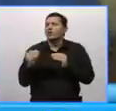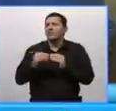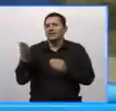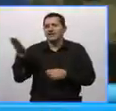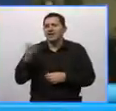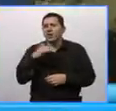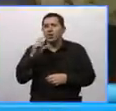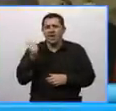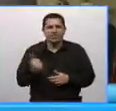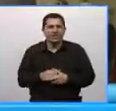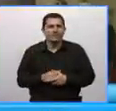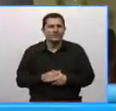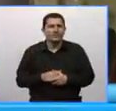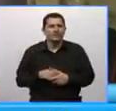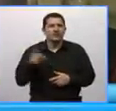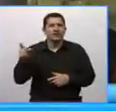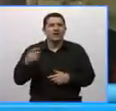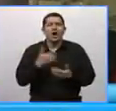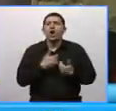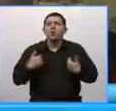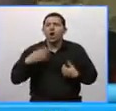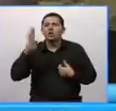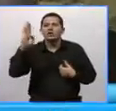Que All Boys esté en la B y